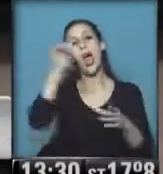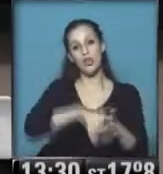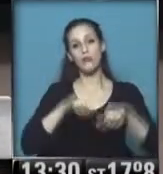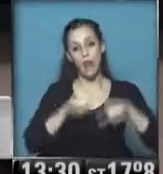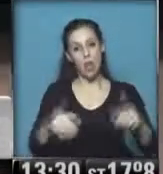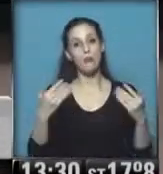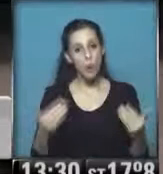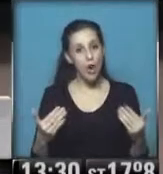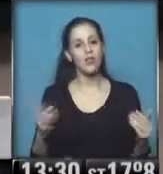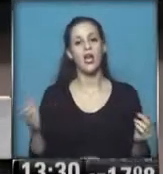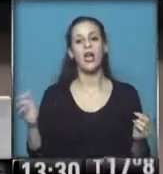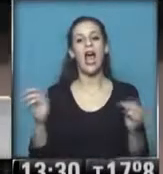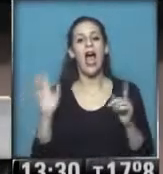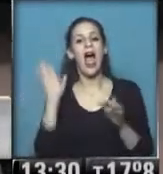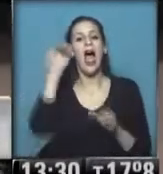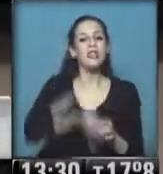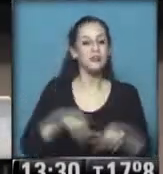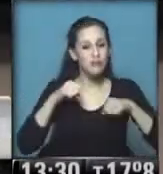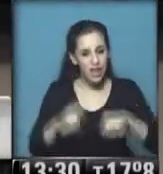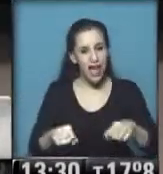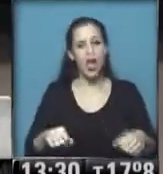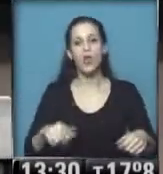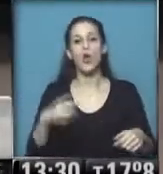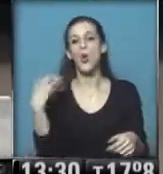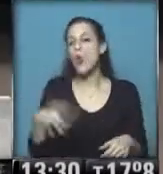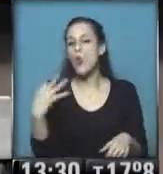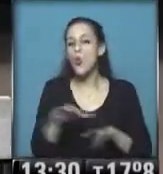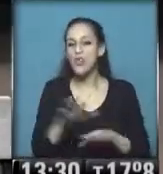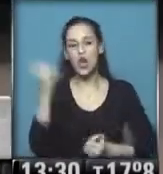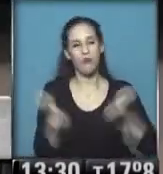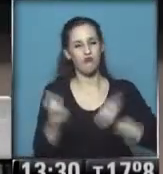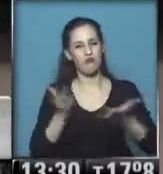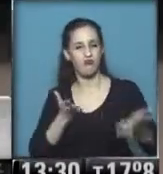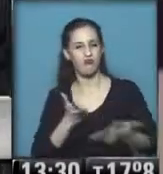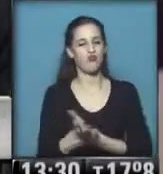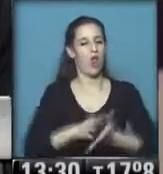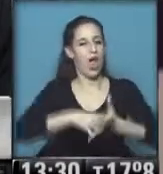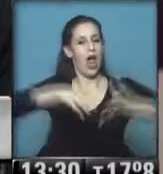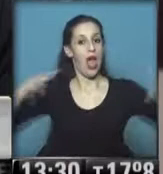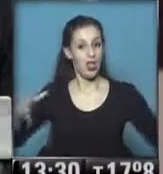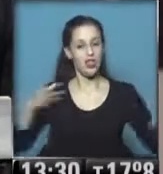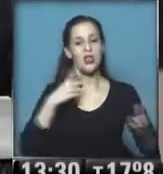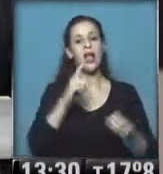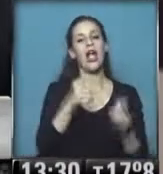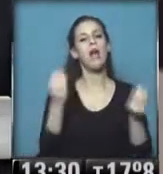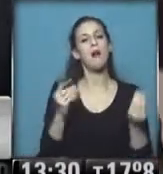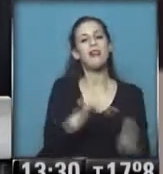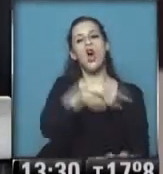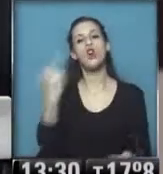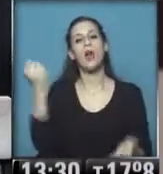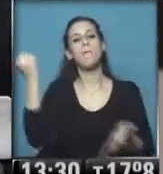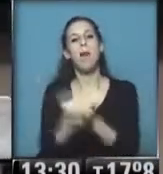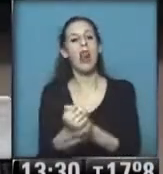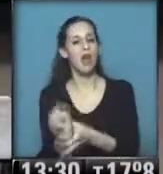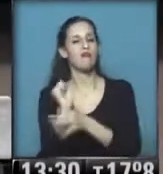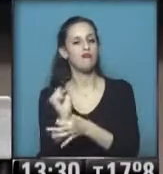de los productos porque hay una playa interna cosa que no tiene casi ningún supermercado de estas dimensiones qué pasa con la competencia de los comercios del